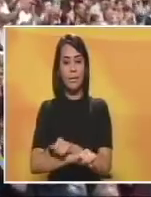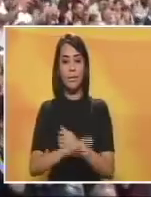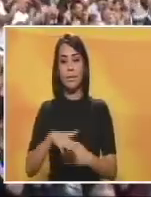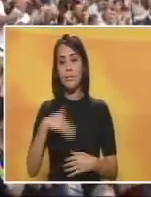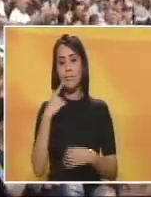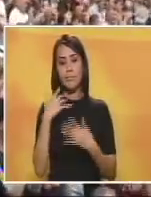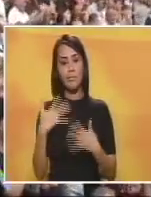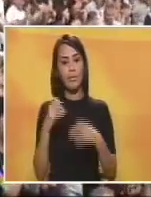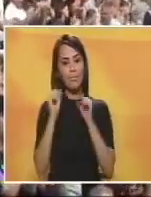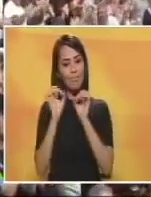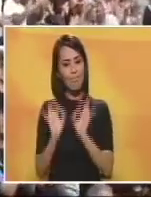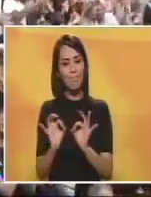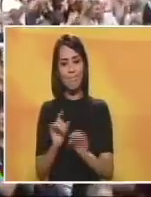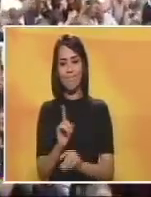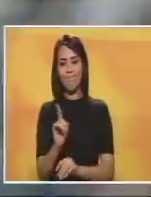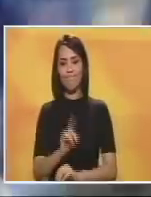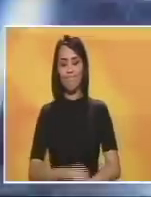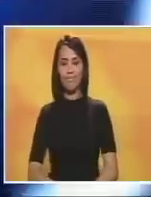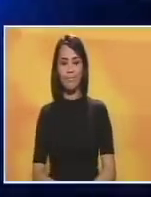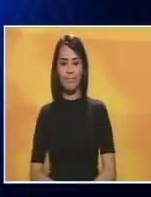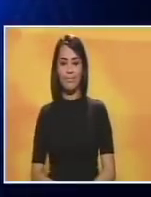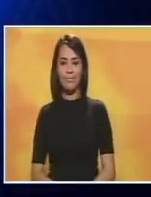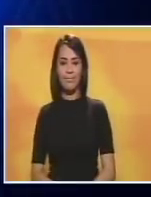pudo concretar.